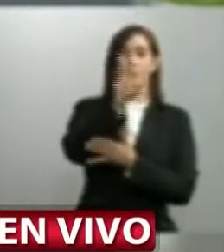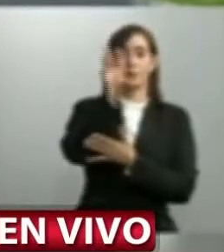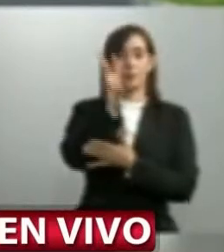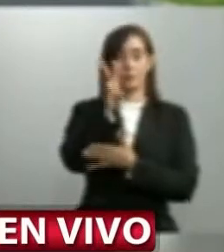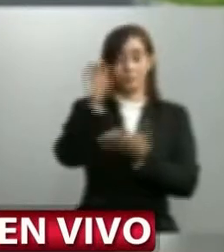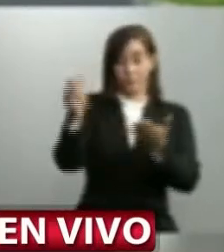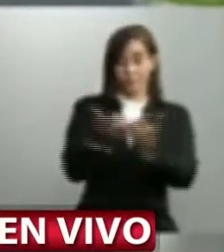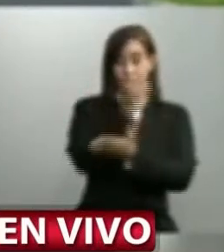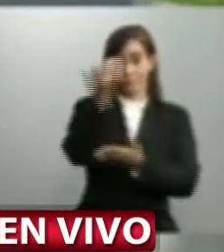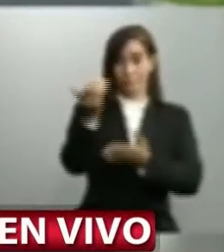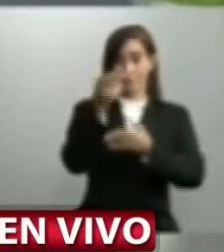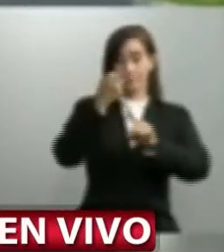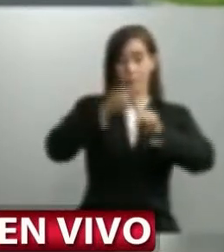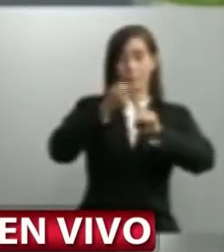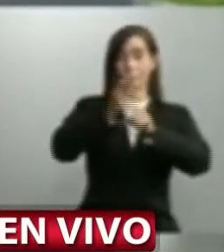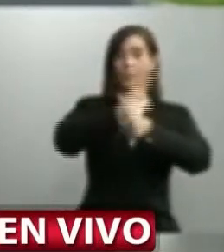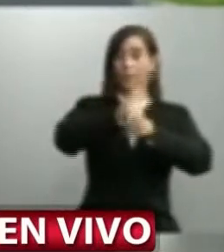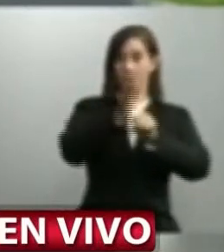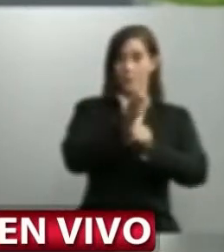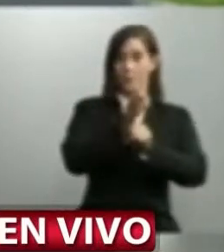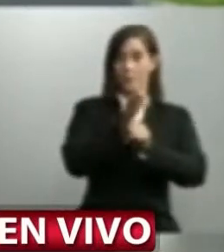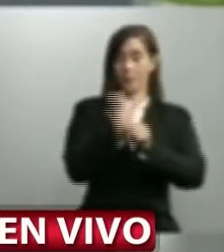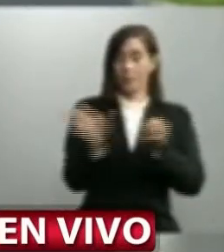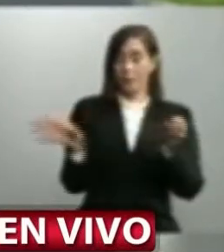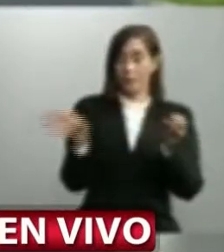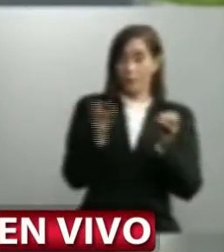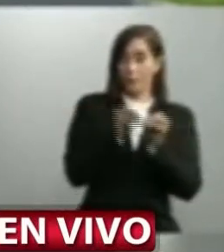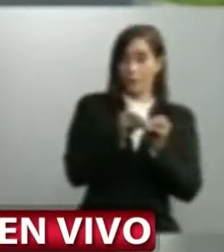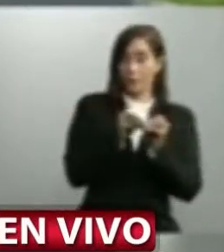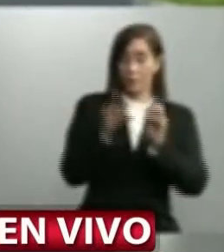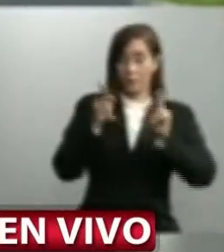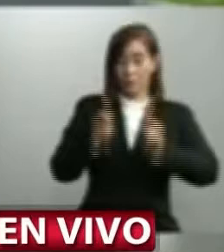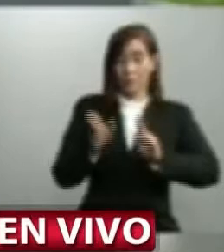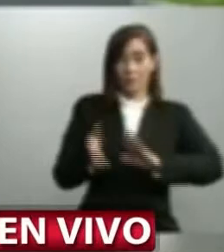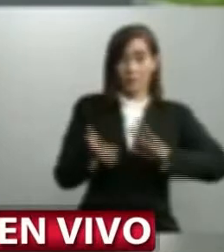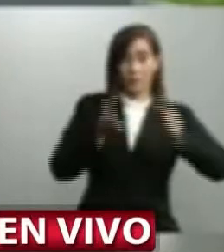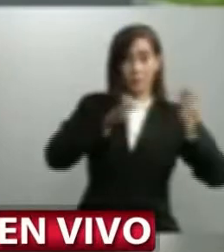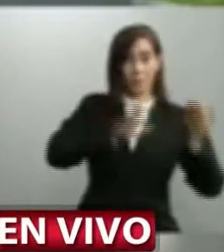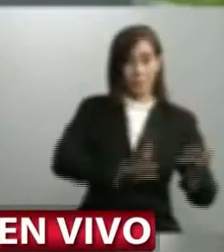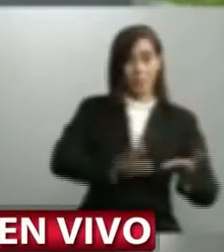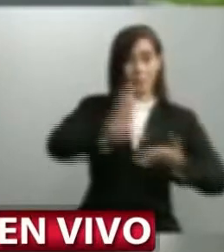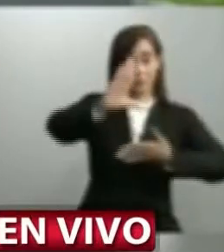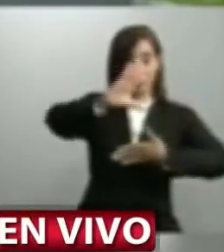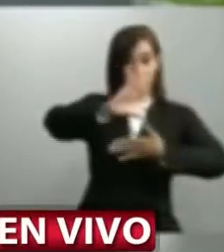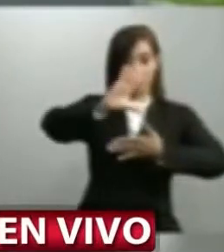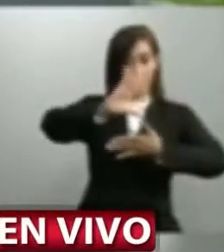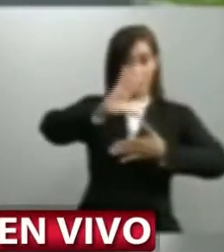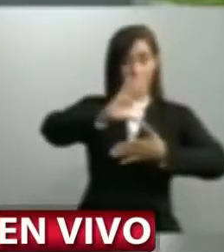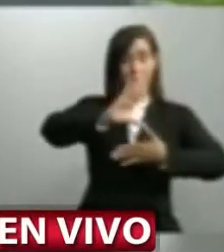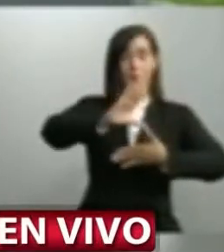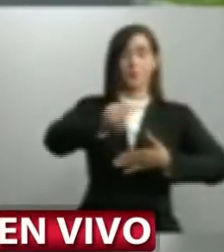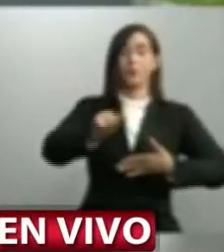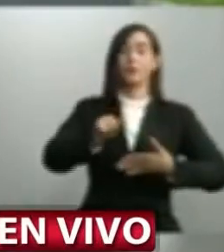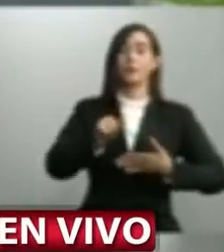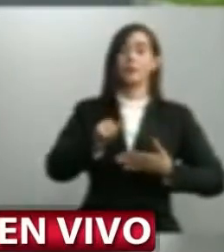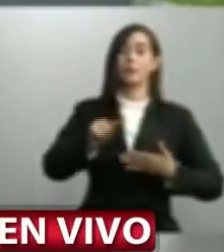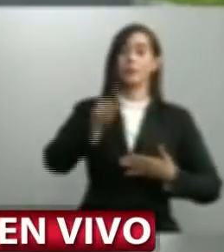55.636 nuevos casos. El total de defunciones acumulada en la región de las Américas,